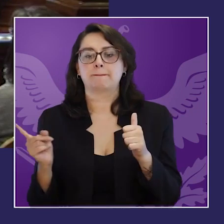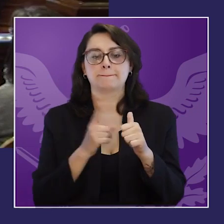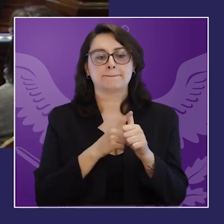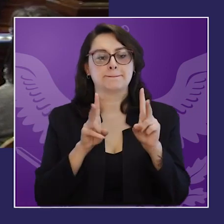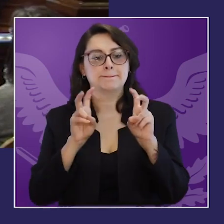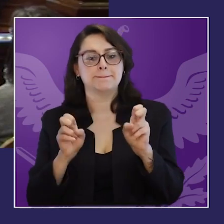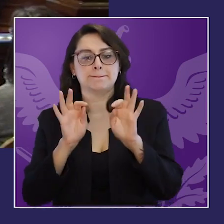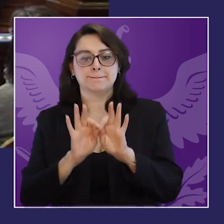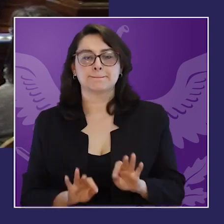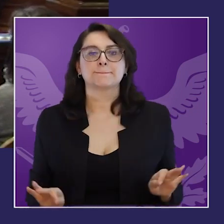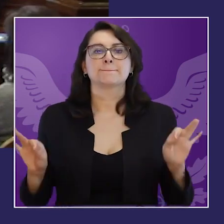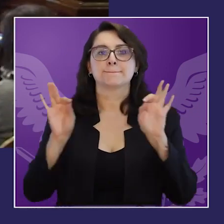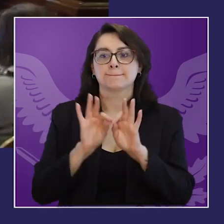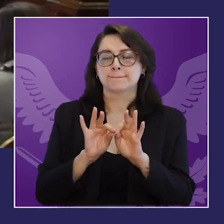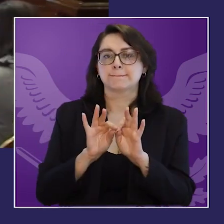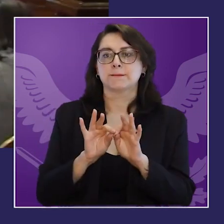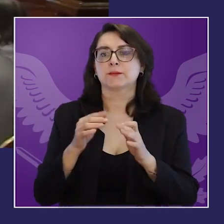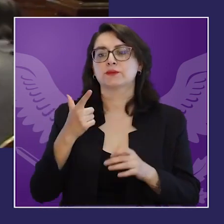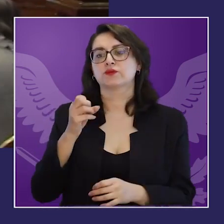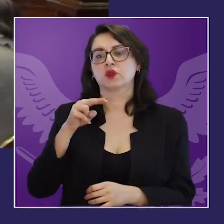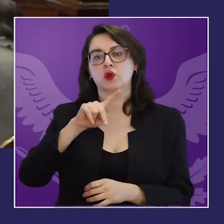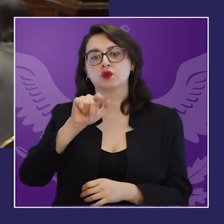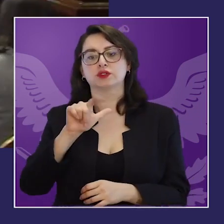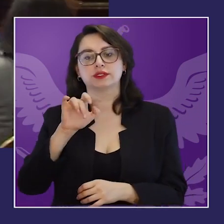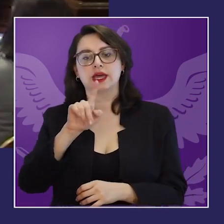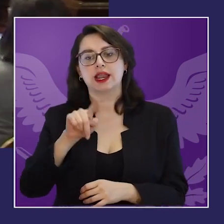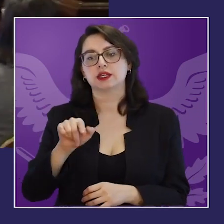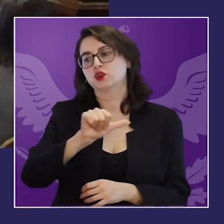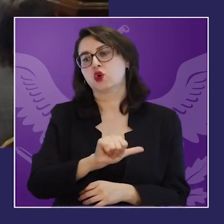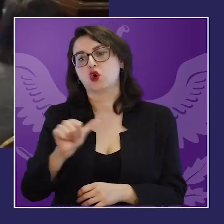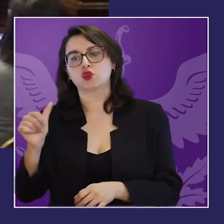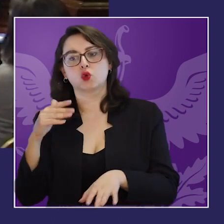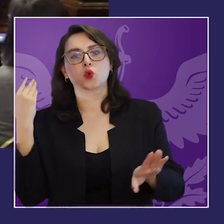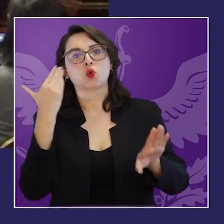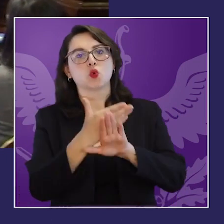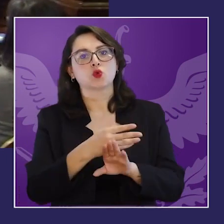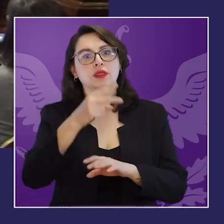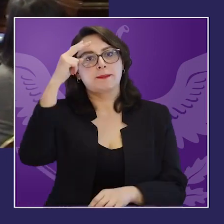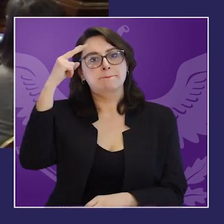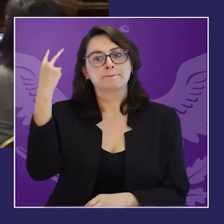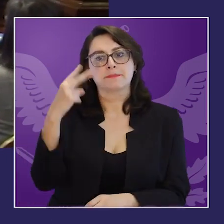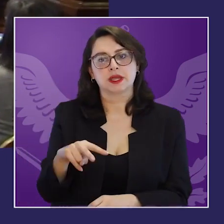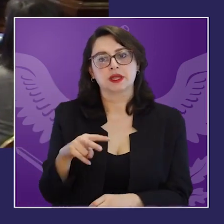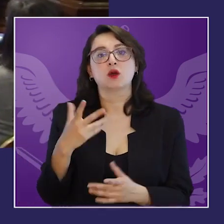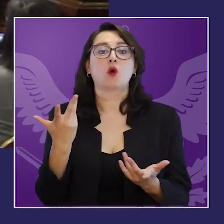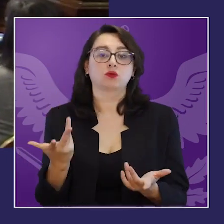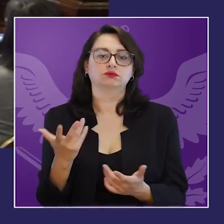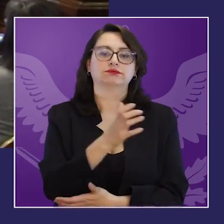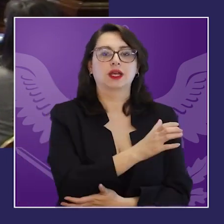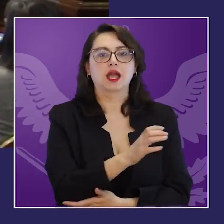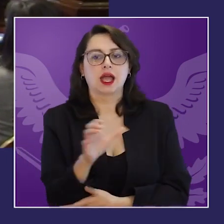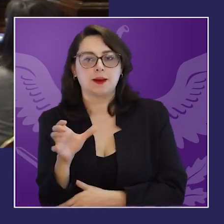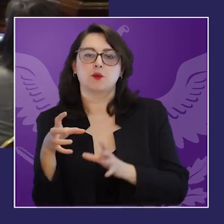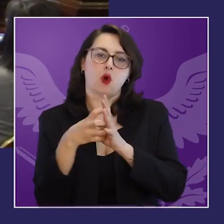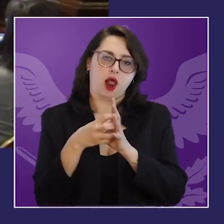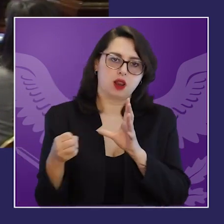feminicidios. El caso más relevante, el caso central, diría que es el de González y otras